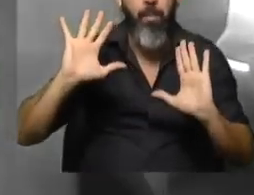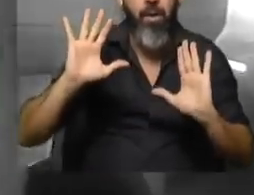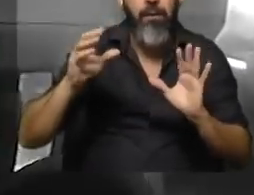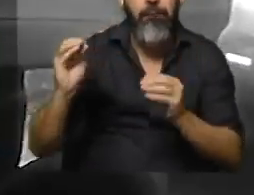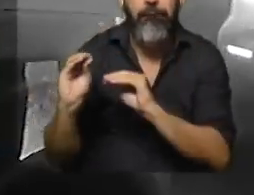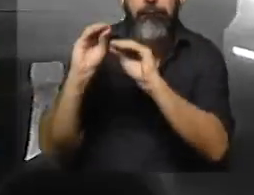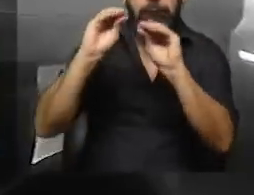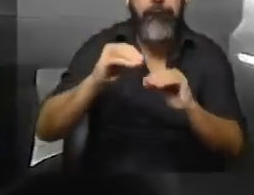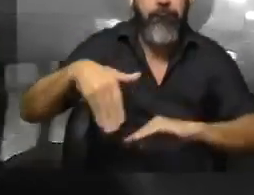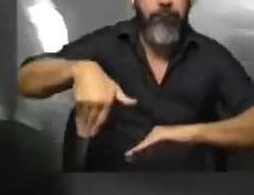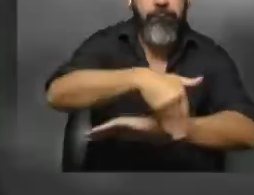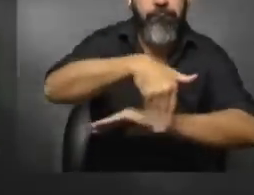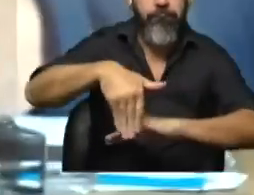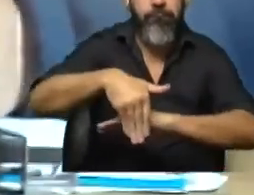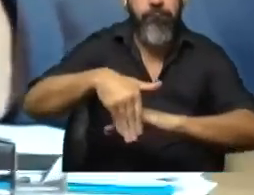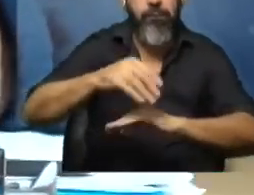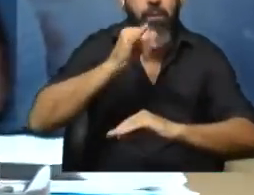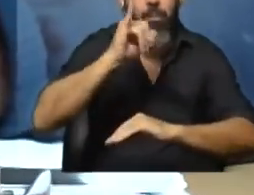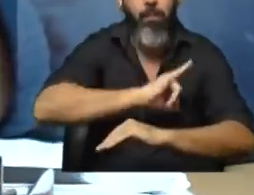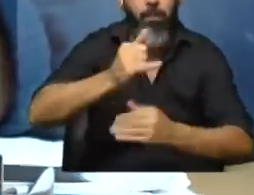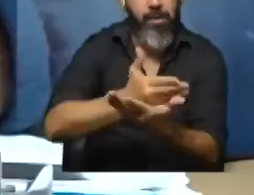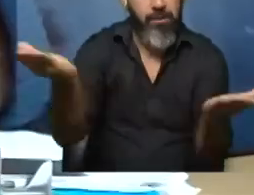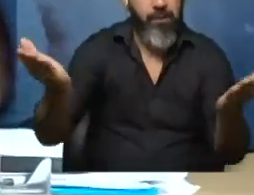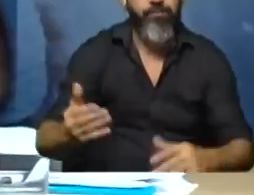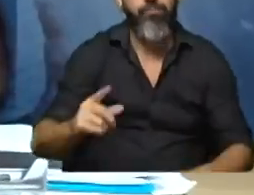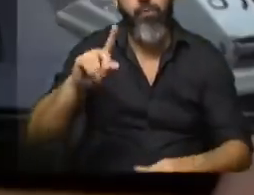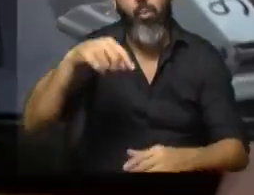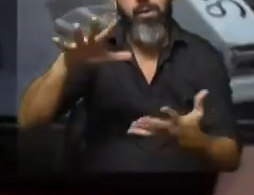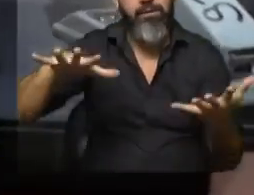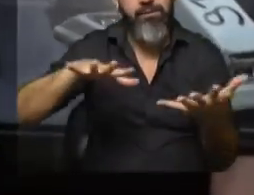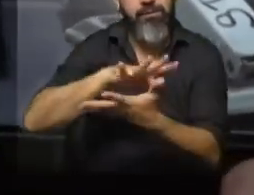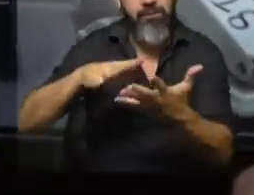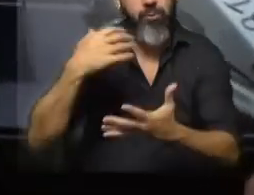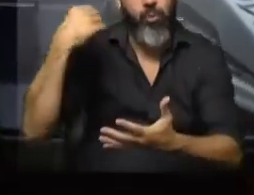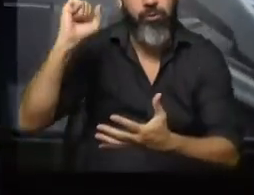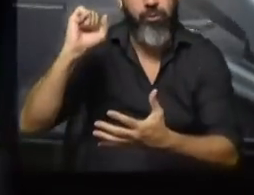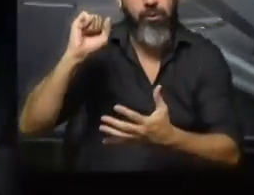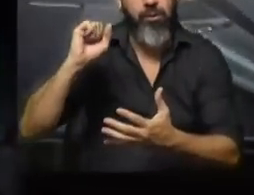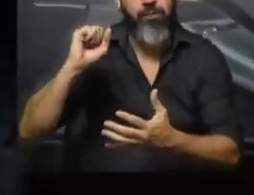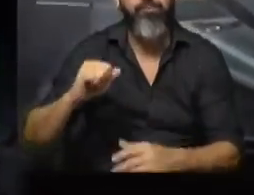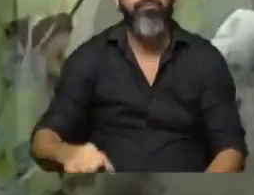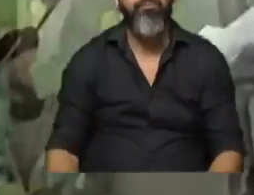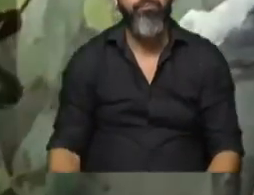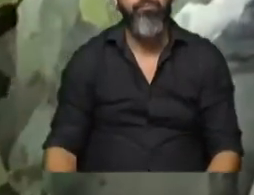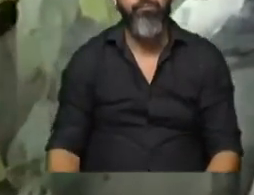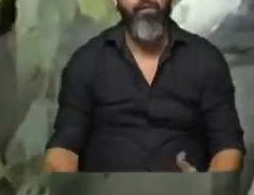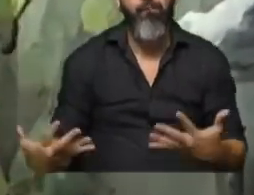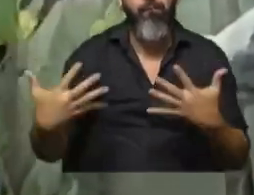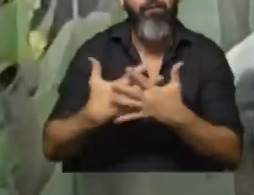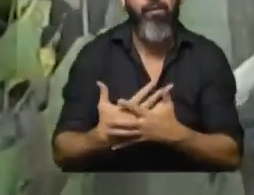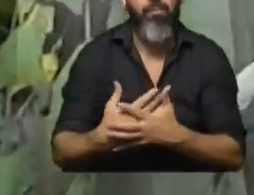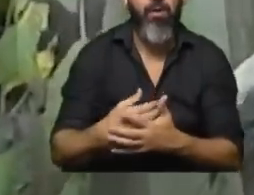colocados en la vía pública como un mensaje en el resto de los hechos delictivos registrados en las últimas horas las víctimas